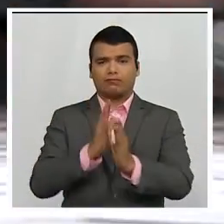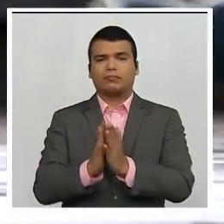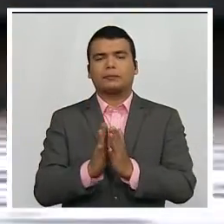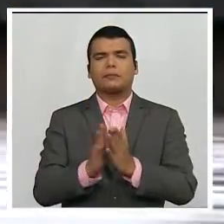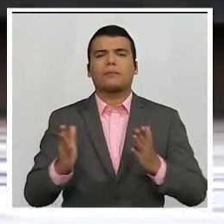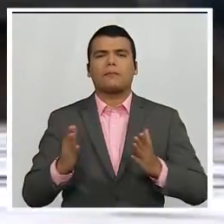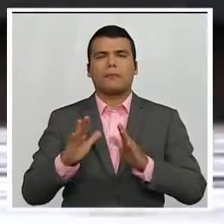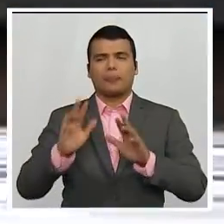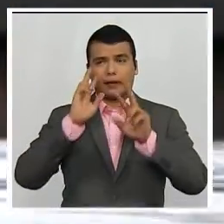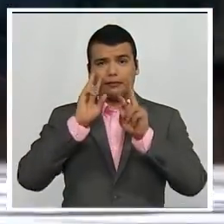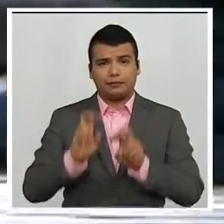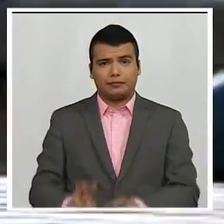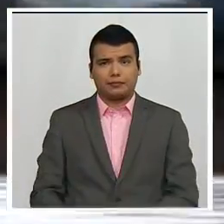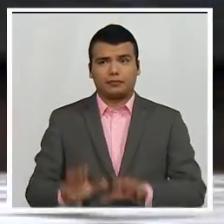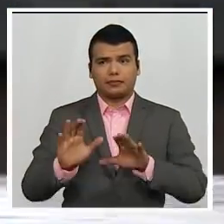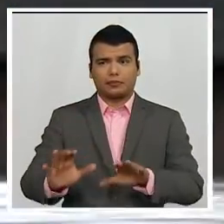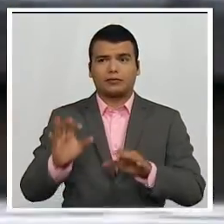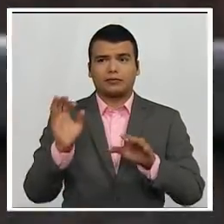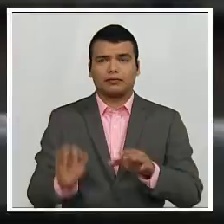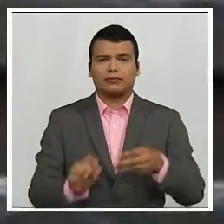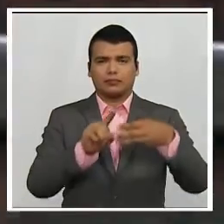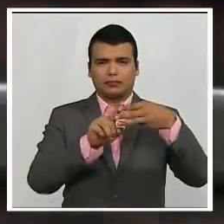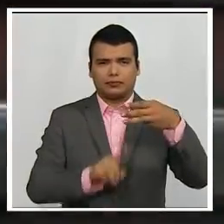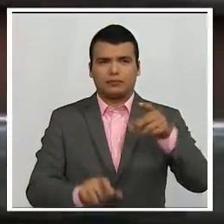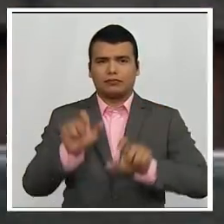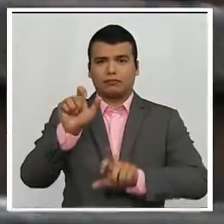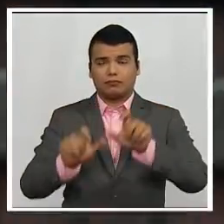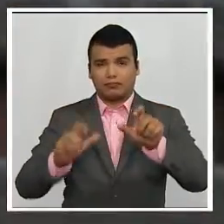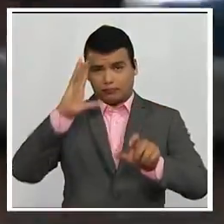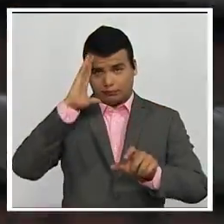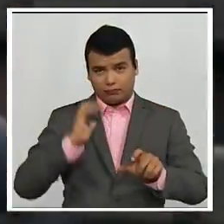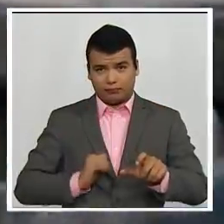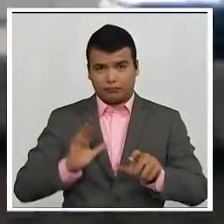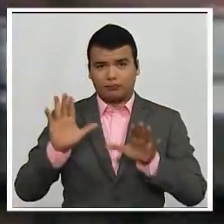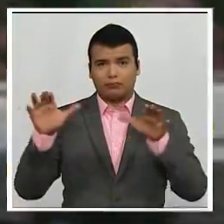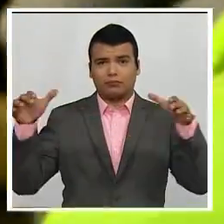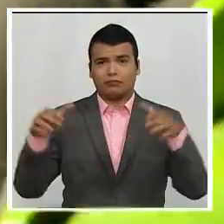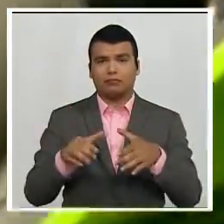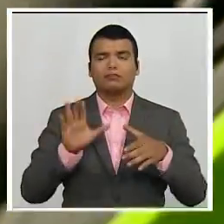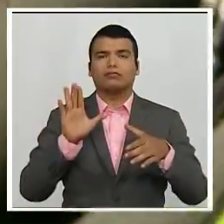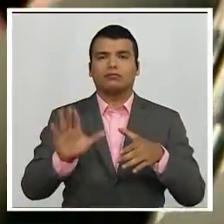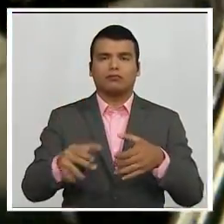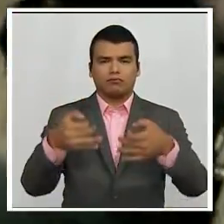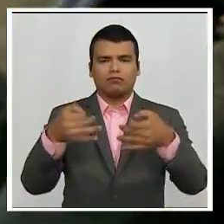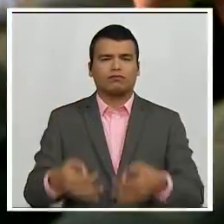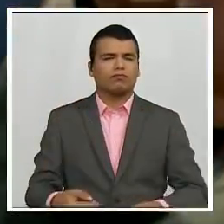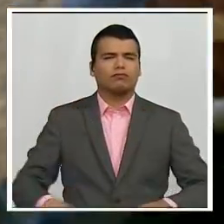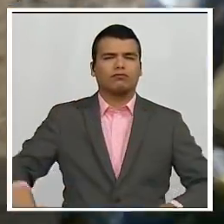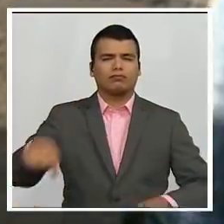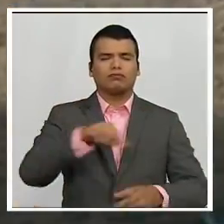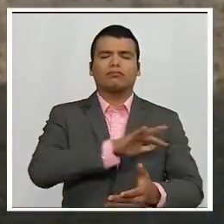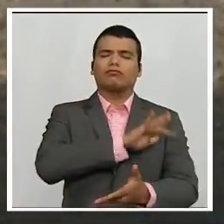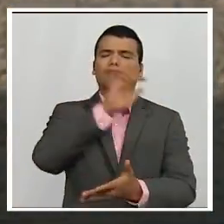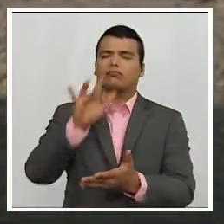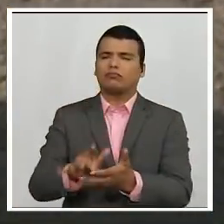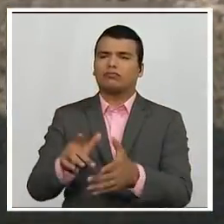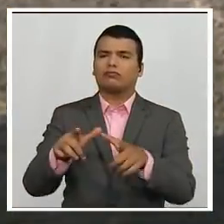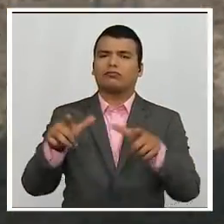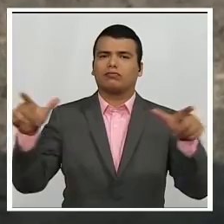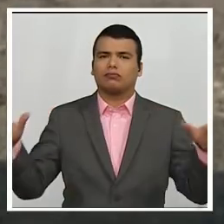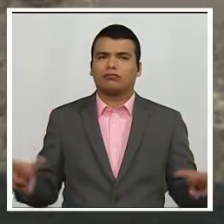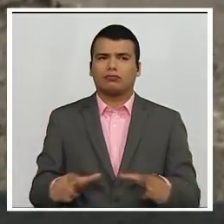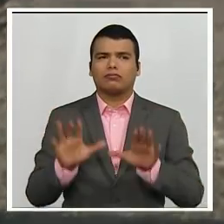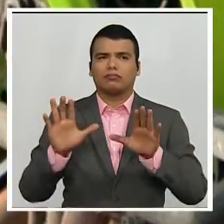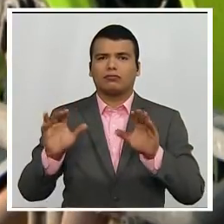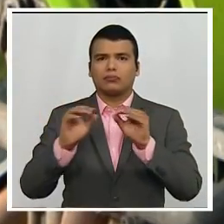momentos de la investigación estos tres agentes del gaula de la policía lo que hacían era llegar a la escena del crimen y